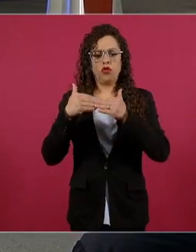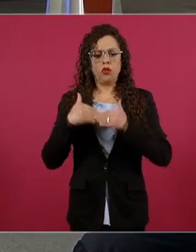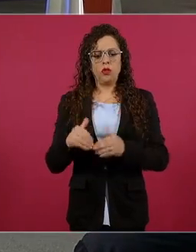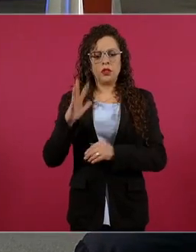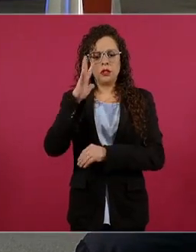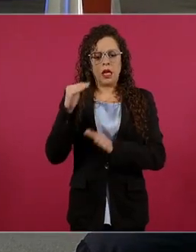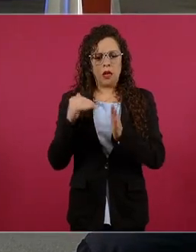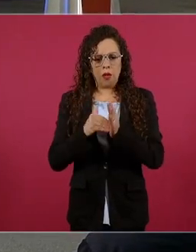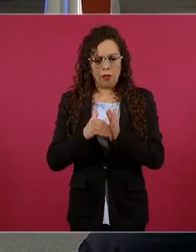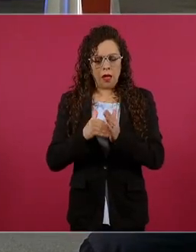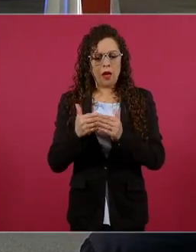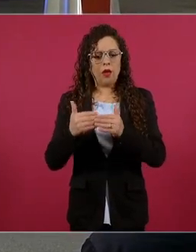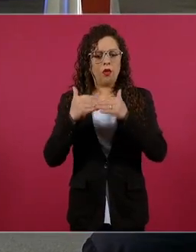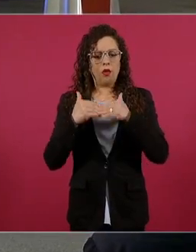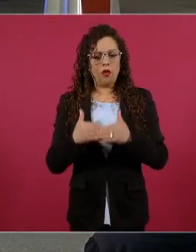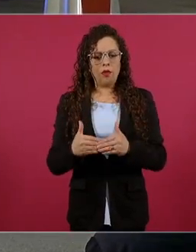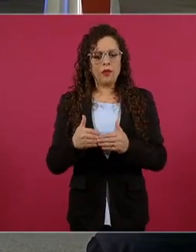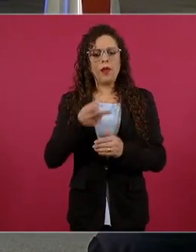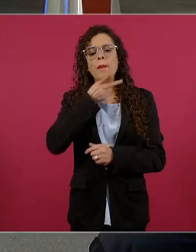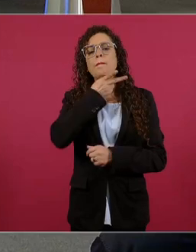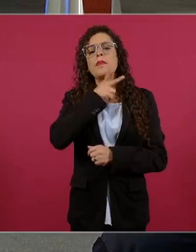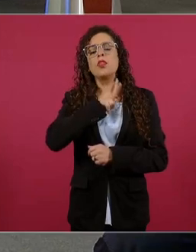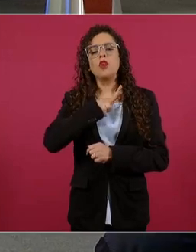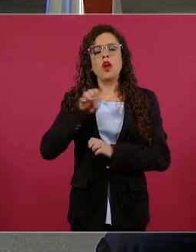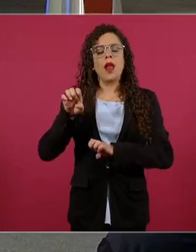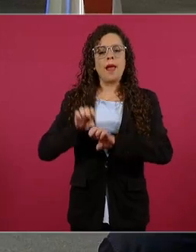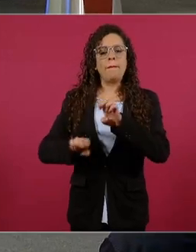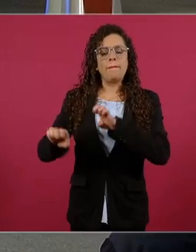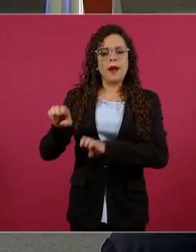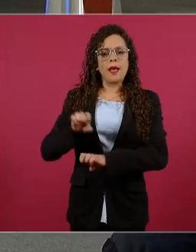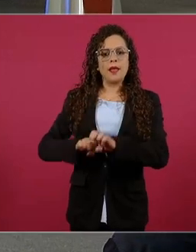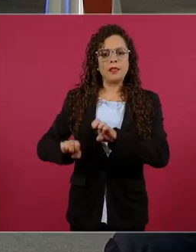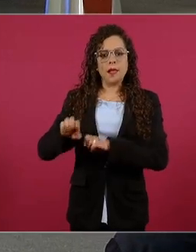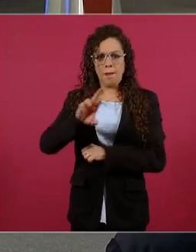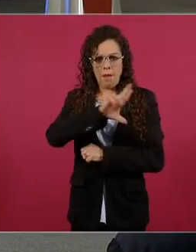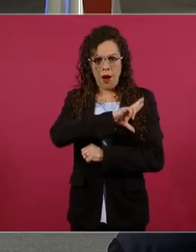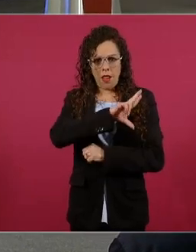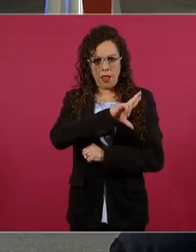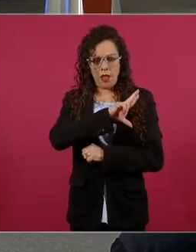5,693. Una petrolera, una empresa petrolera particular,